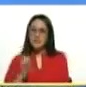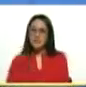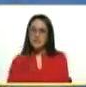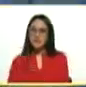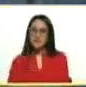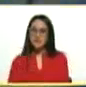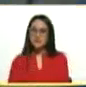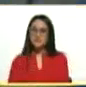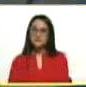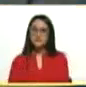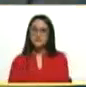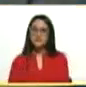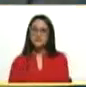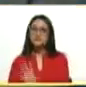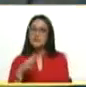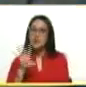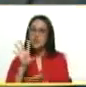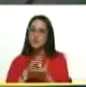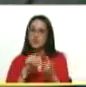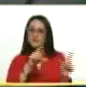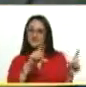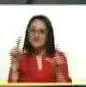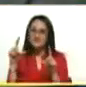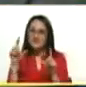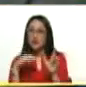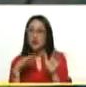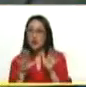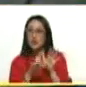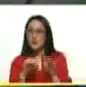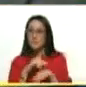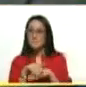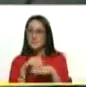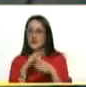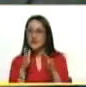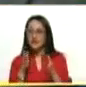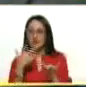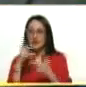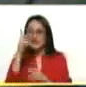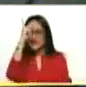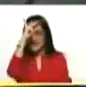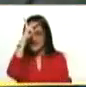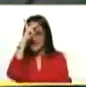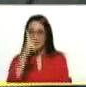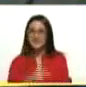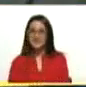frase que fue copiada y robada por el ministro Tarek en su discurso.